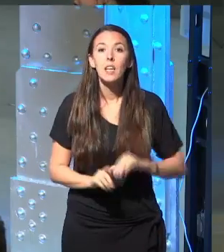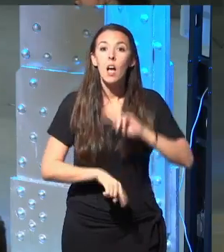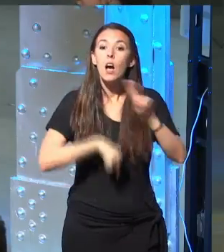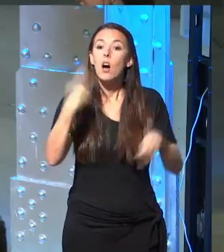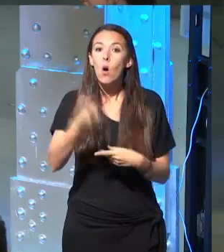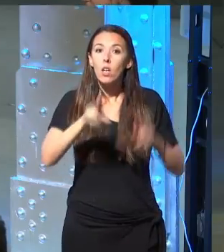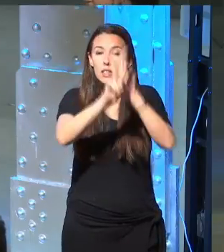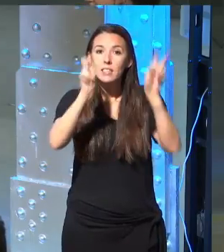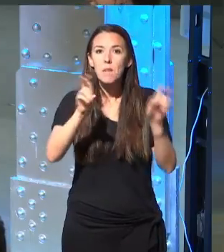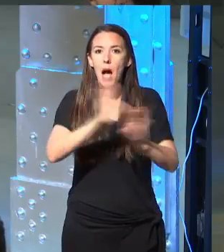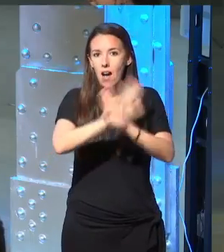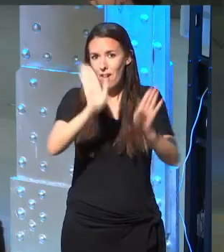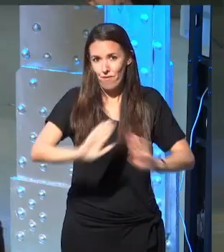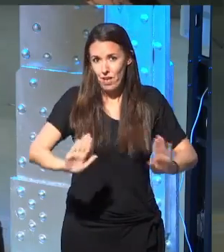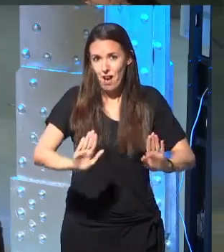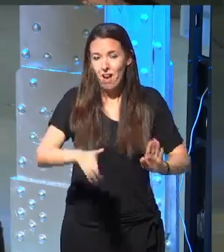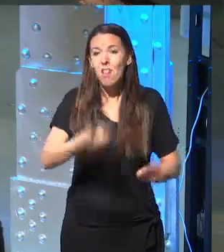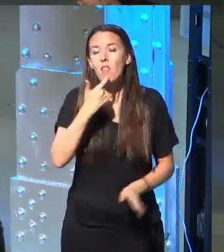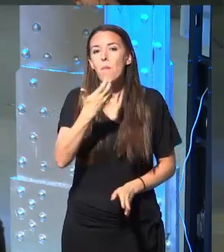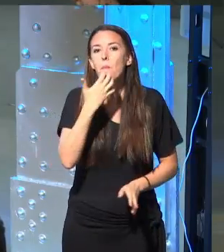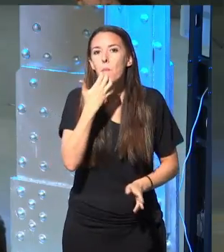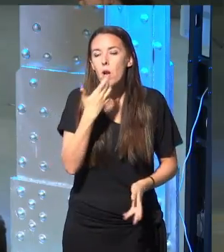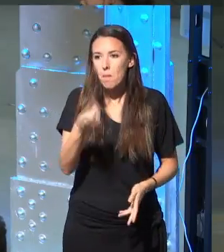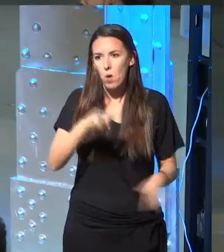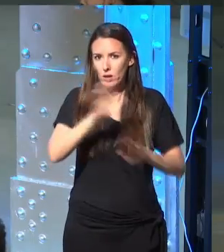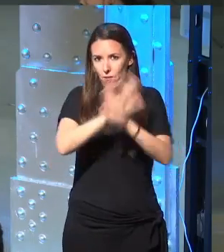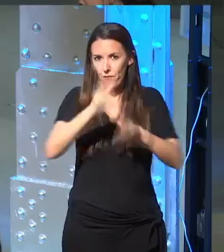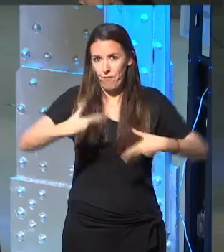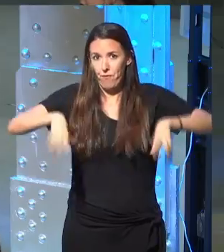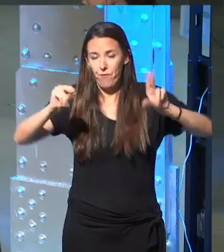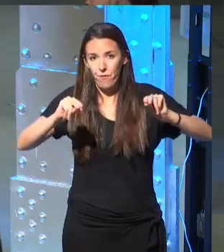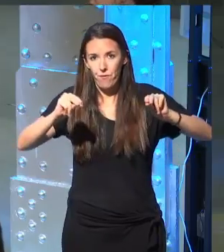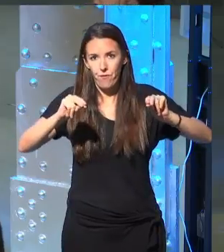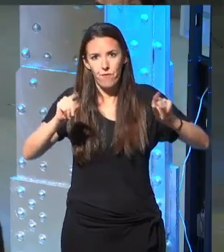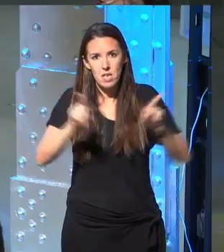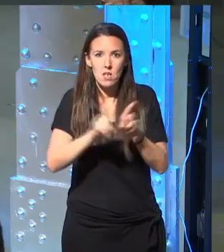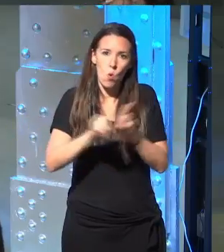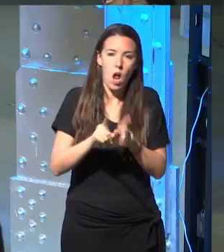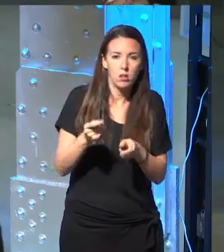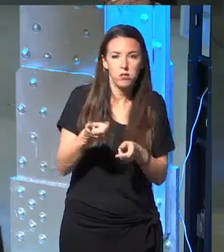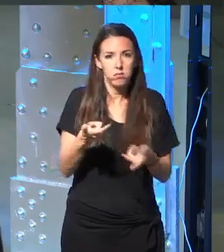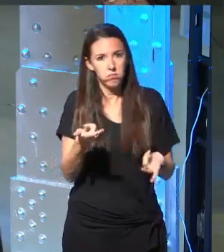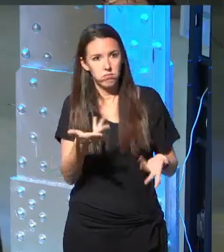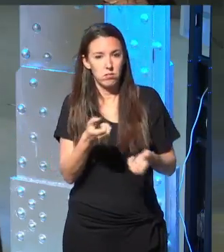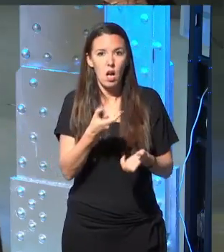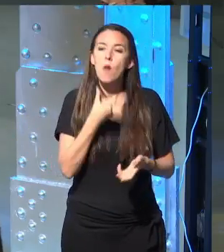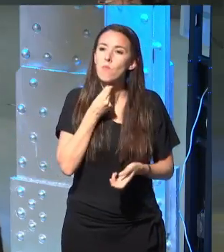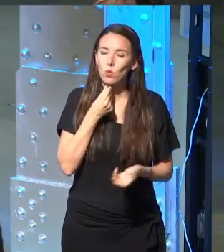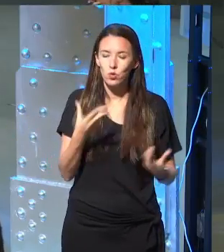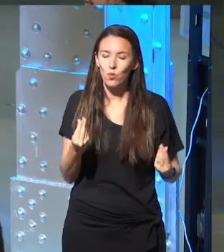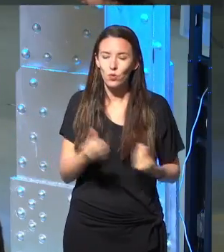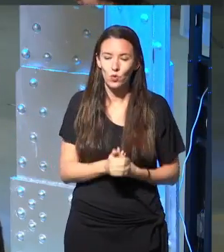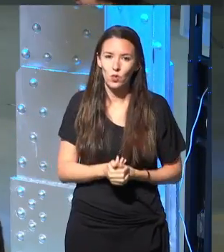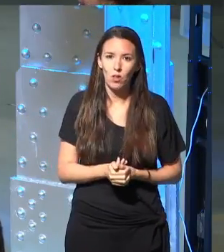tema del final, ¿no? Quiero decir, a ti, por ejemplo, el final te sublevó bastante. Bueno, a mí me gustó mucho el